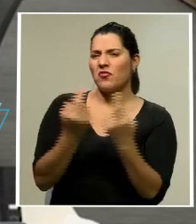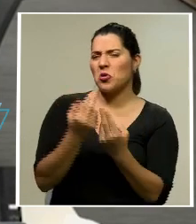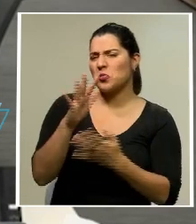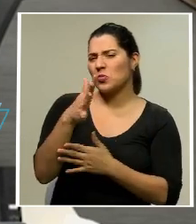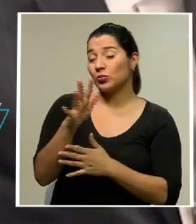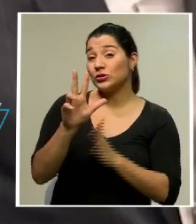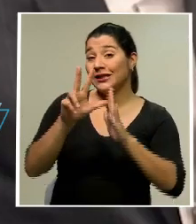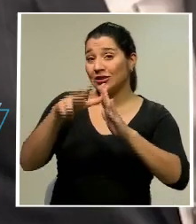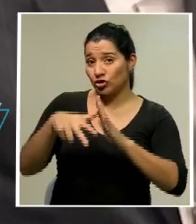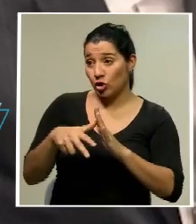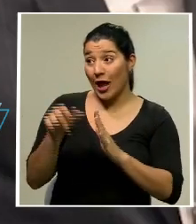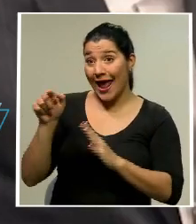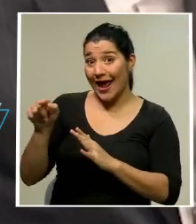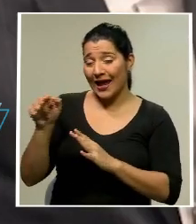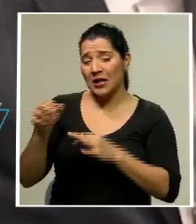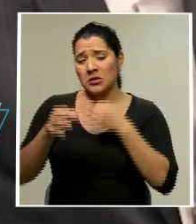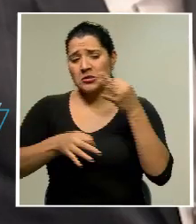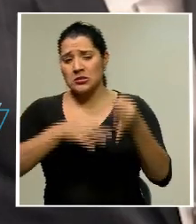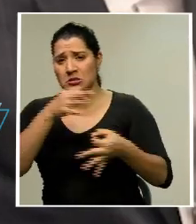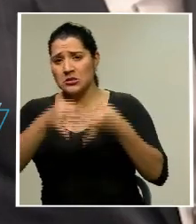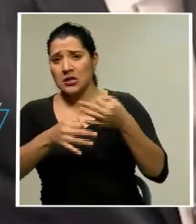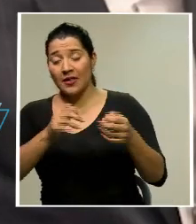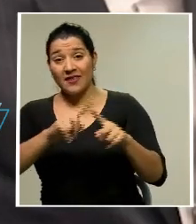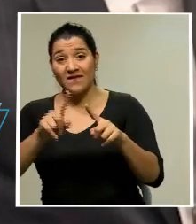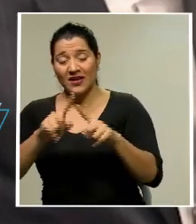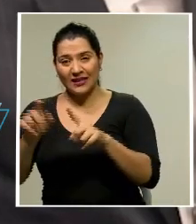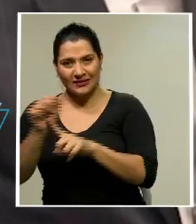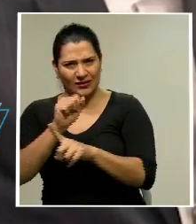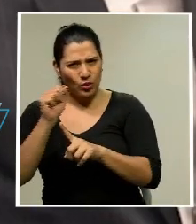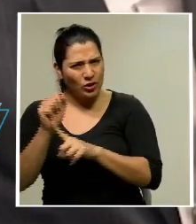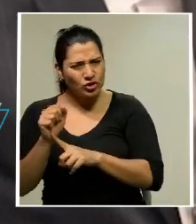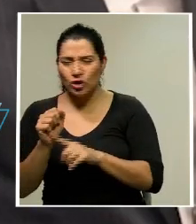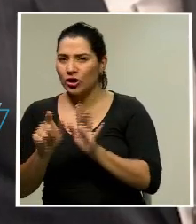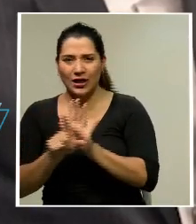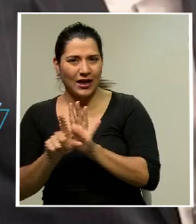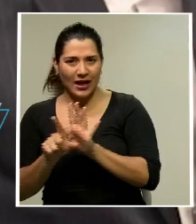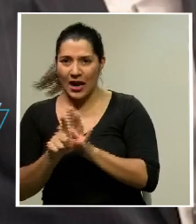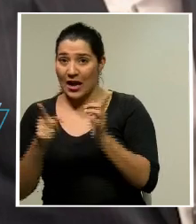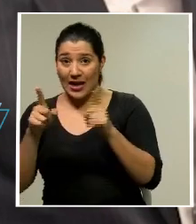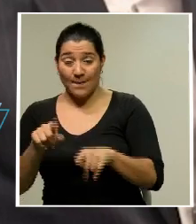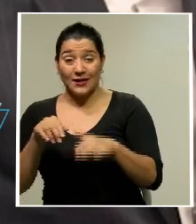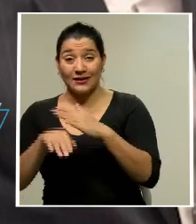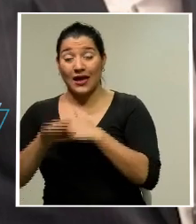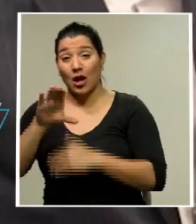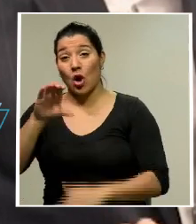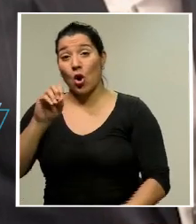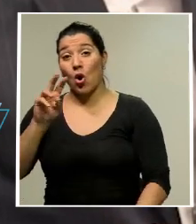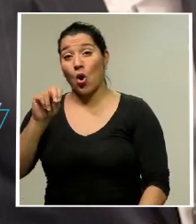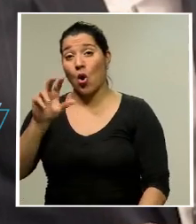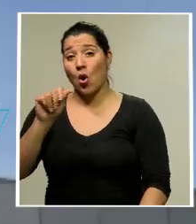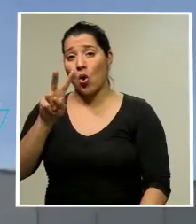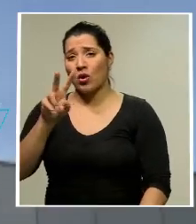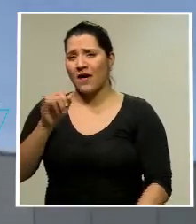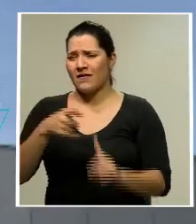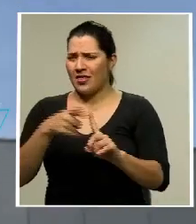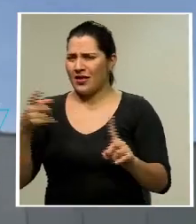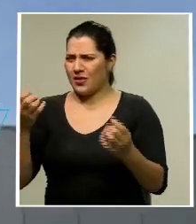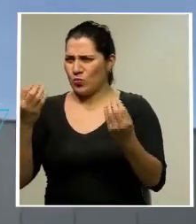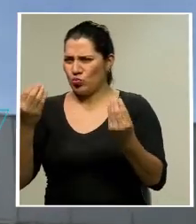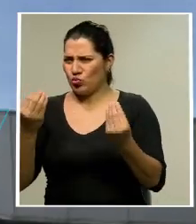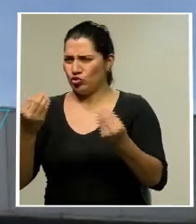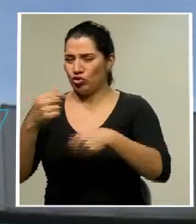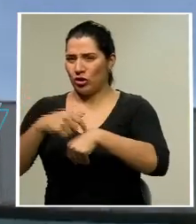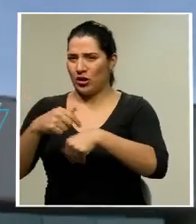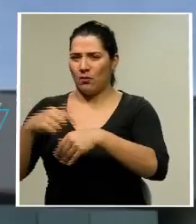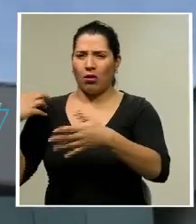3 horas, Vargas develó diversas situaciones e inconsistencias que se viven en esta institución desde hace ya varios años.